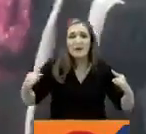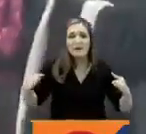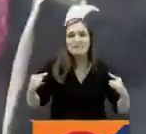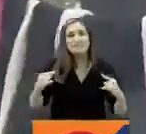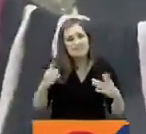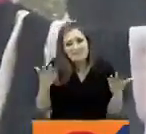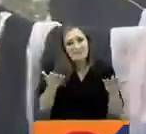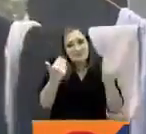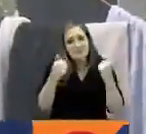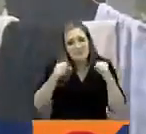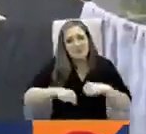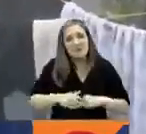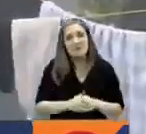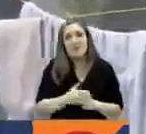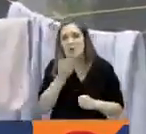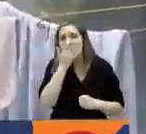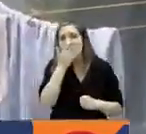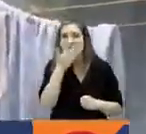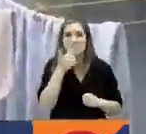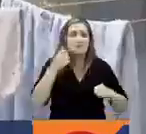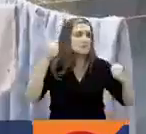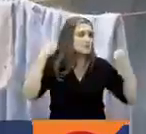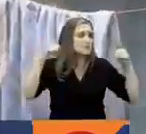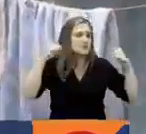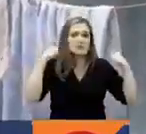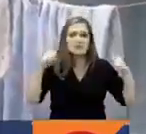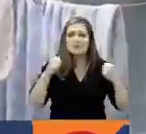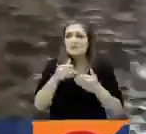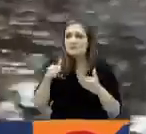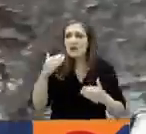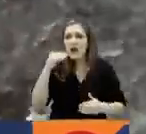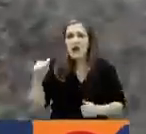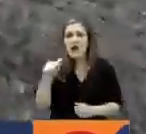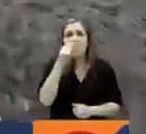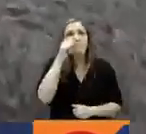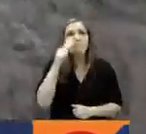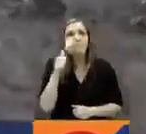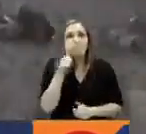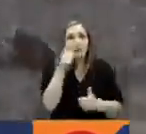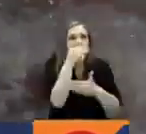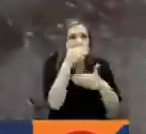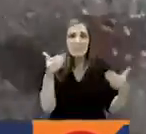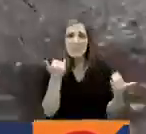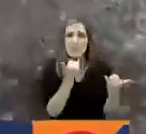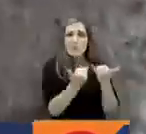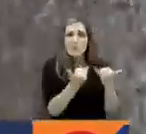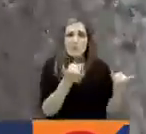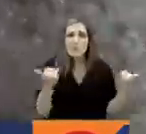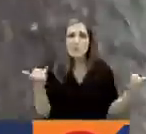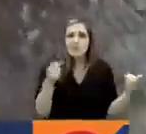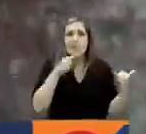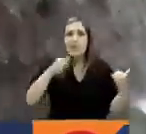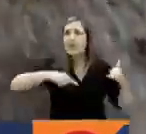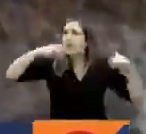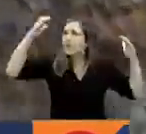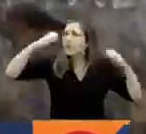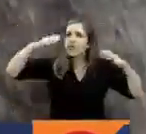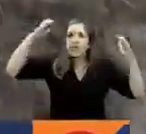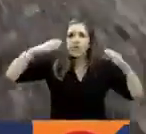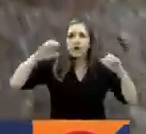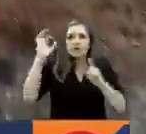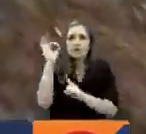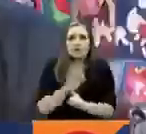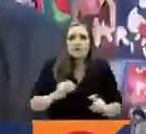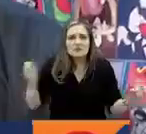difícil. Indígenas aseguran que hay preocupación por la salud de mujeres en embarazo y niños quienes han estado expuestos a